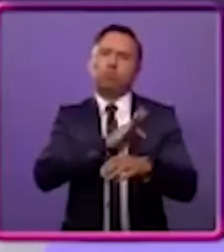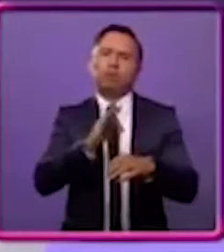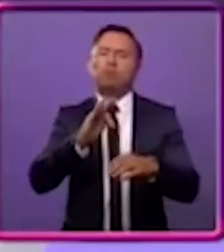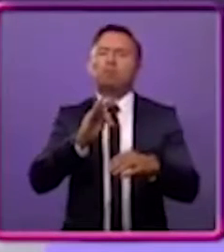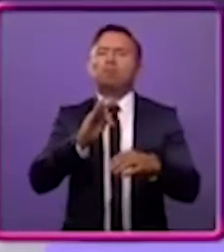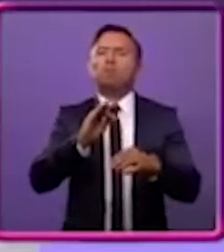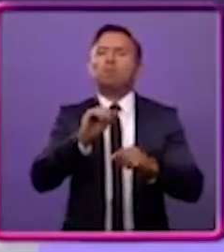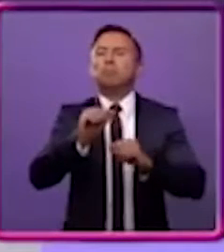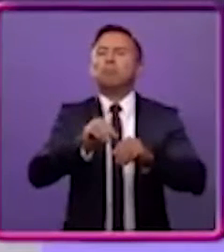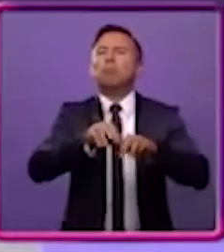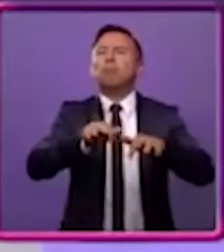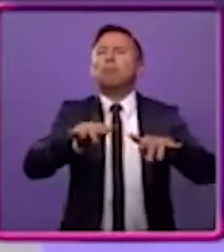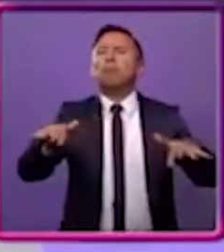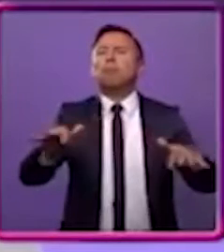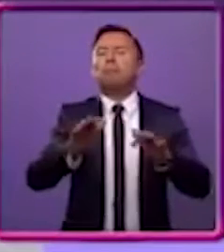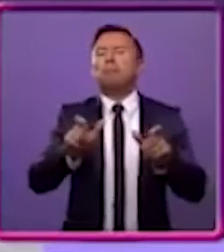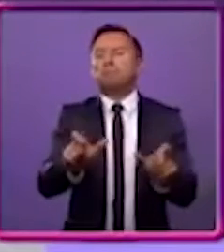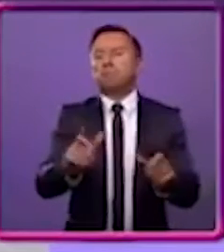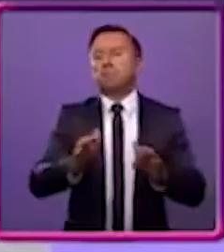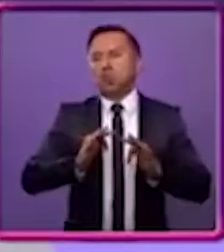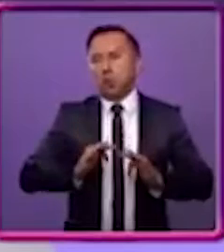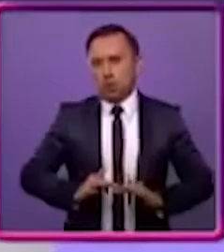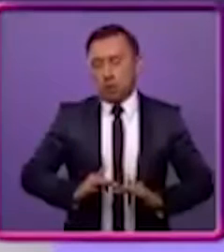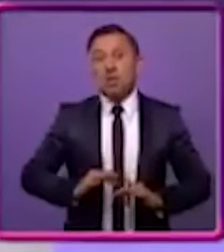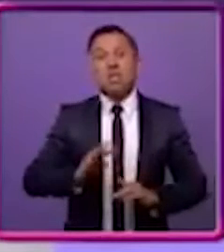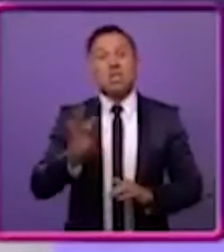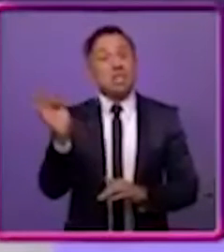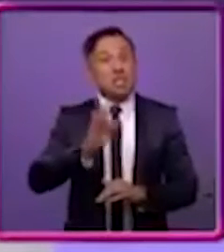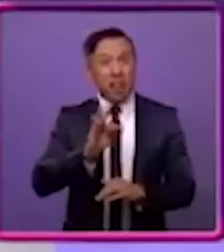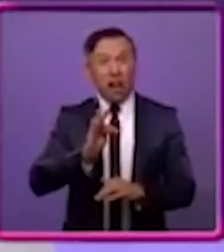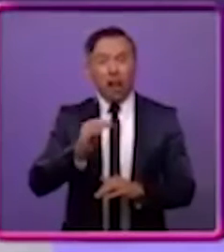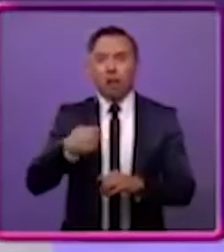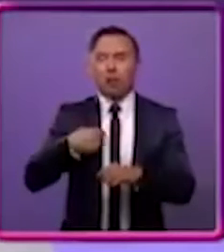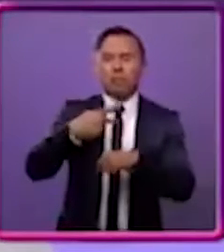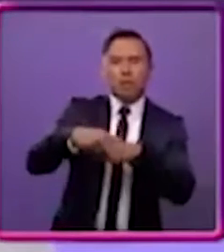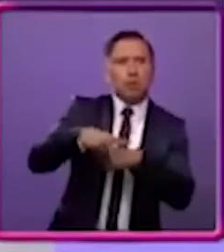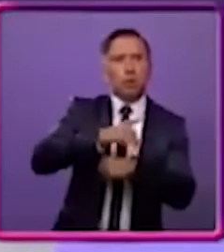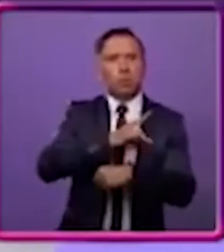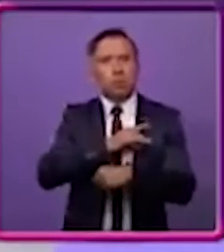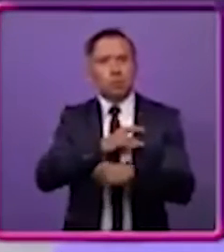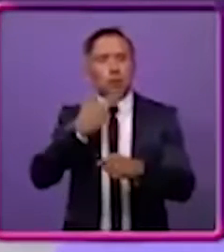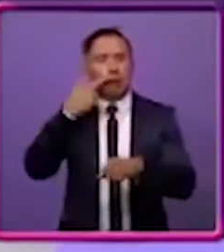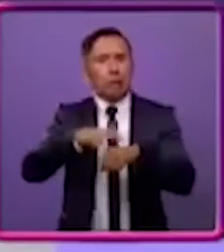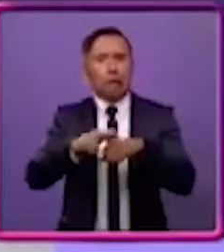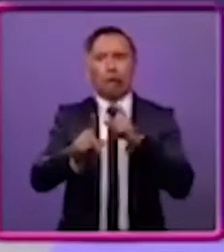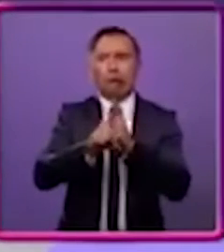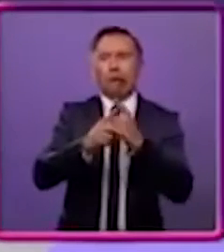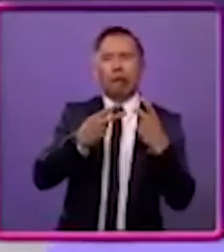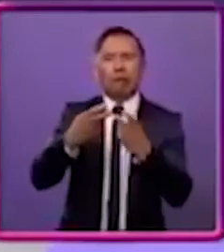nuestra libertad. Si se atenta con nuestra libertad, se atenta con cada uno de nosotros y con todo lo que soñamos.